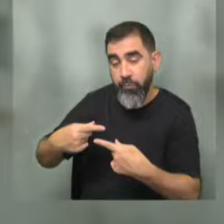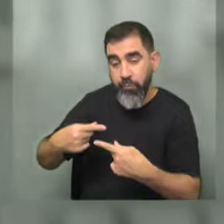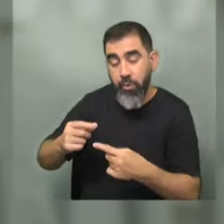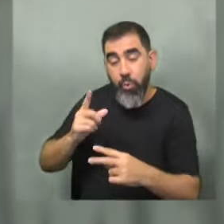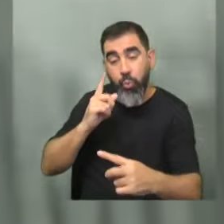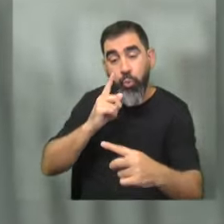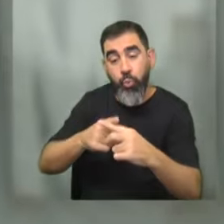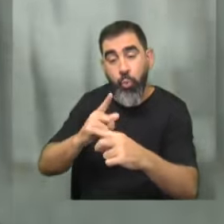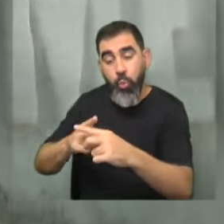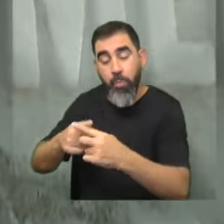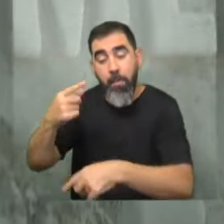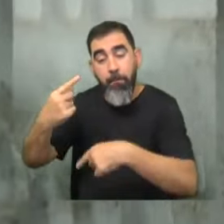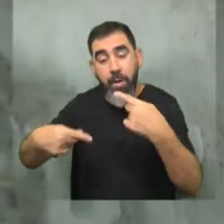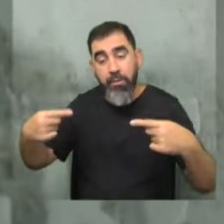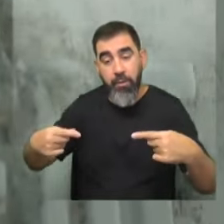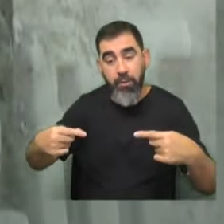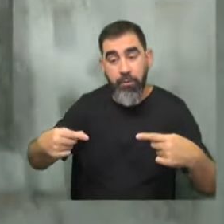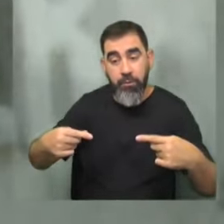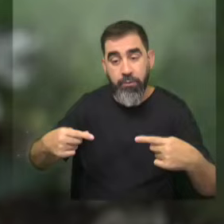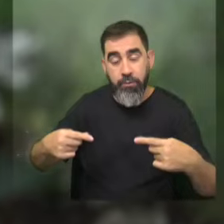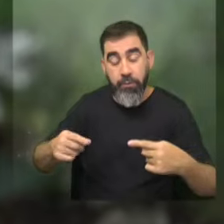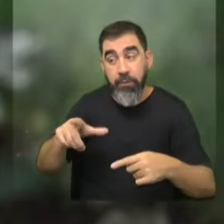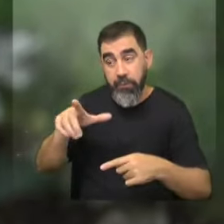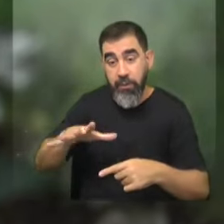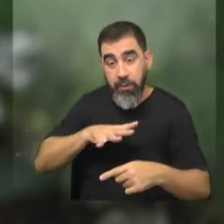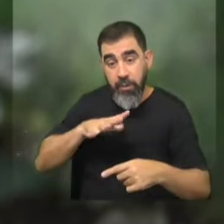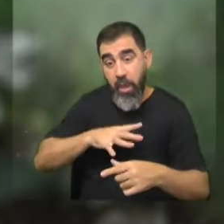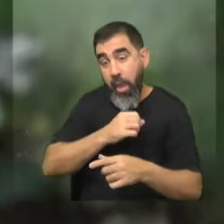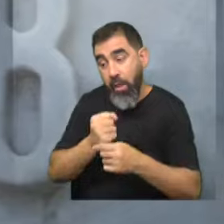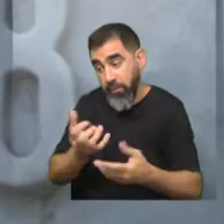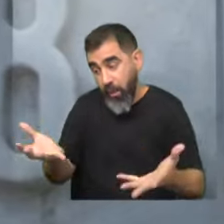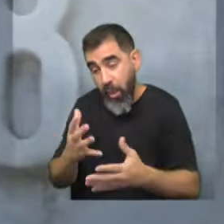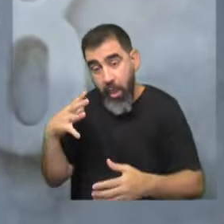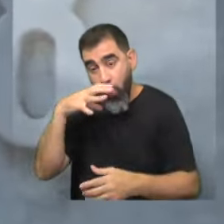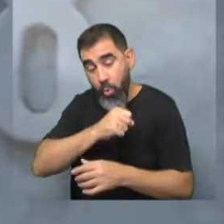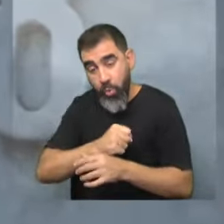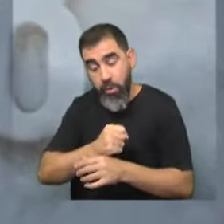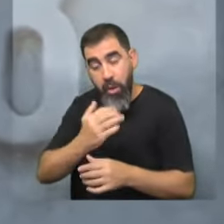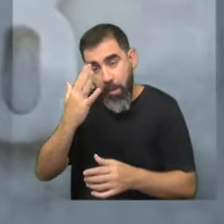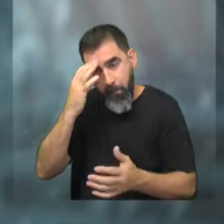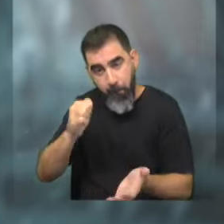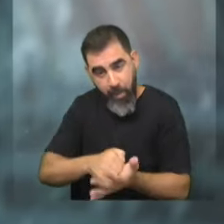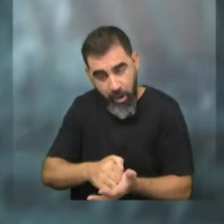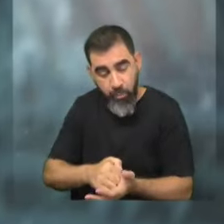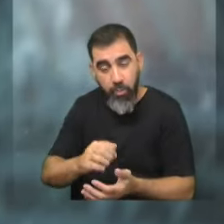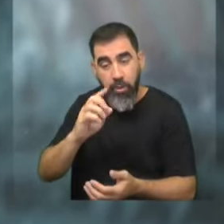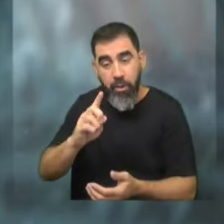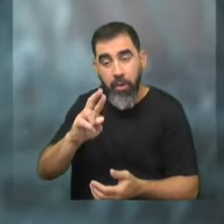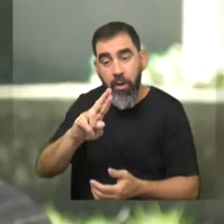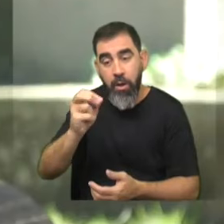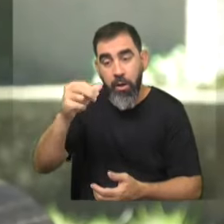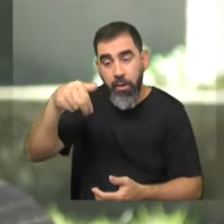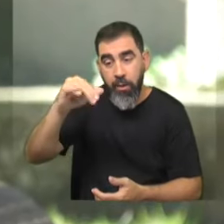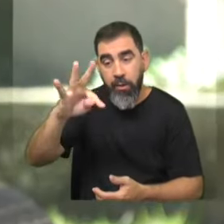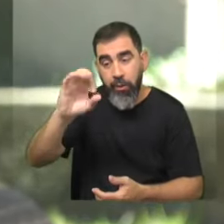que están realizadas con materiales que no son perecederos, que justamente llegan hasta el día de hoy, por ejemplo, los mármoles, los granitos.